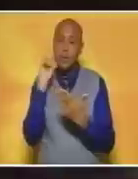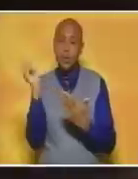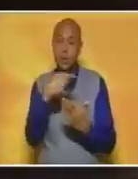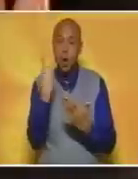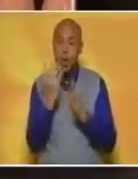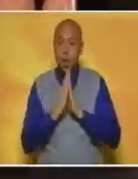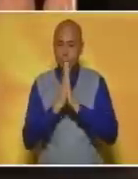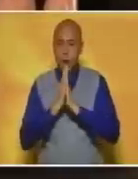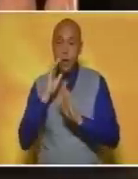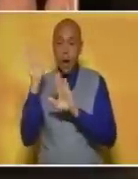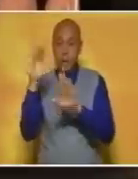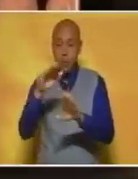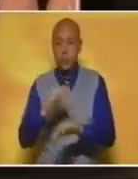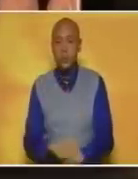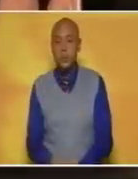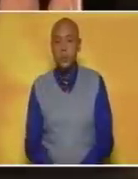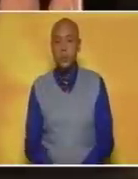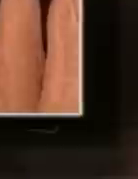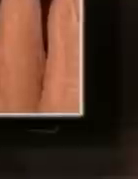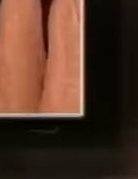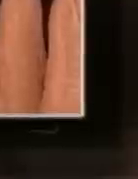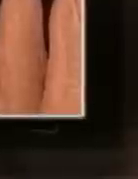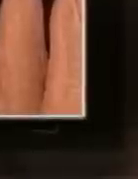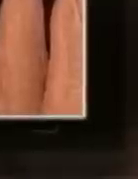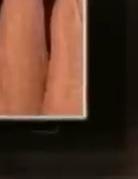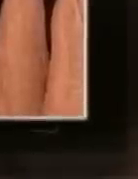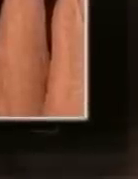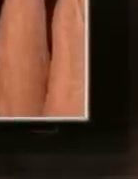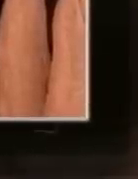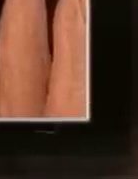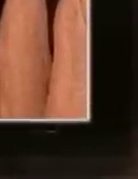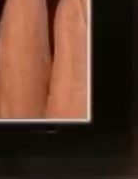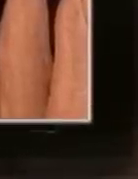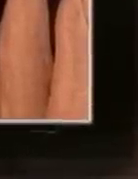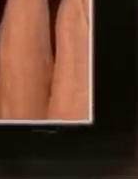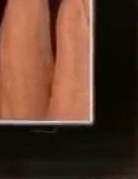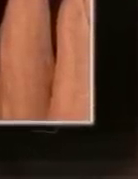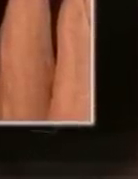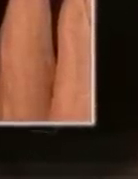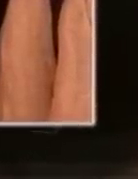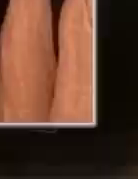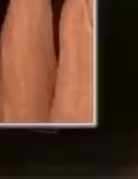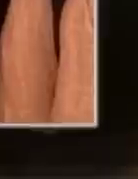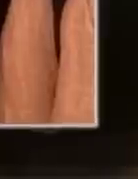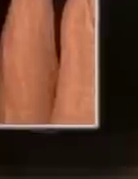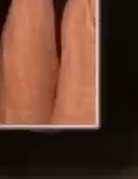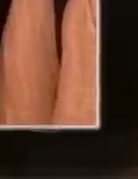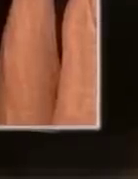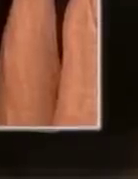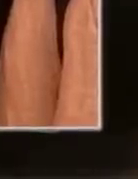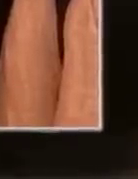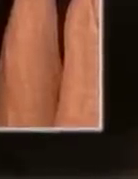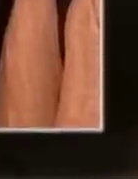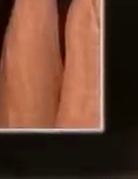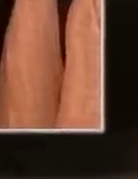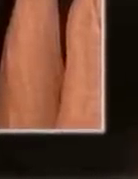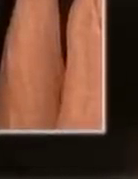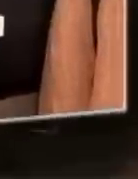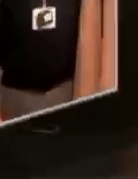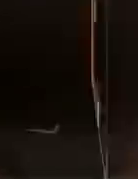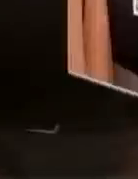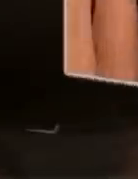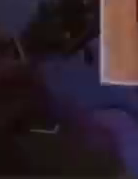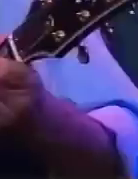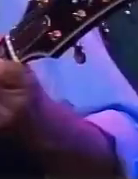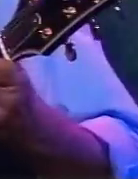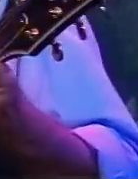sus oraciones. No pueden parar, van de una esquina a la otra, de pinto a